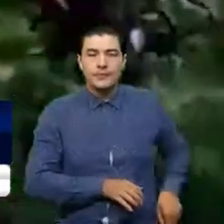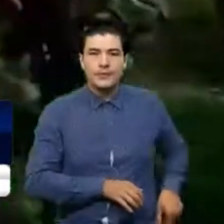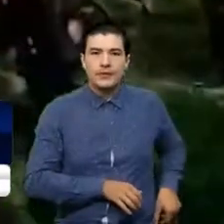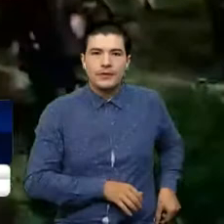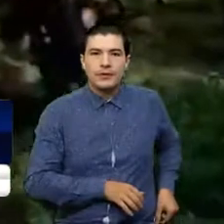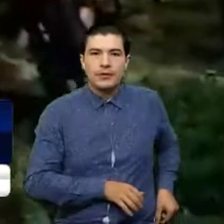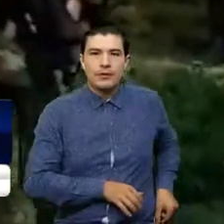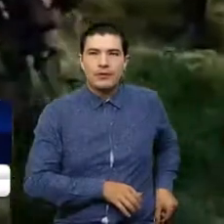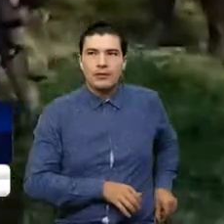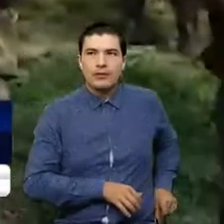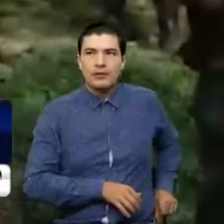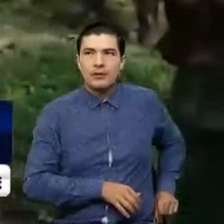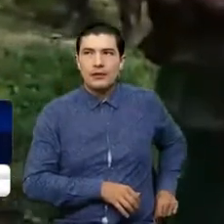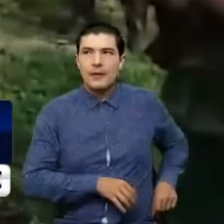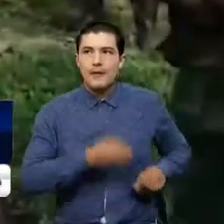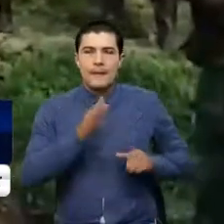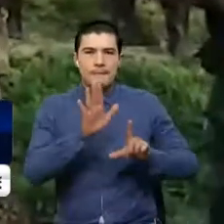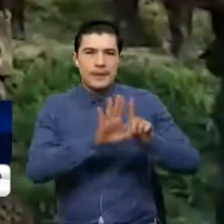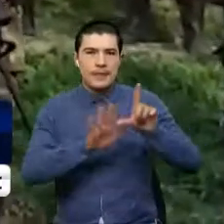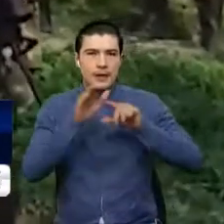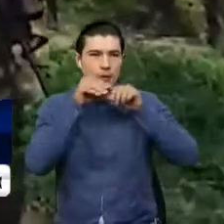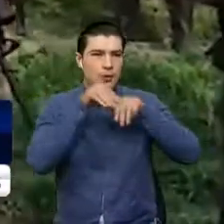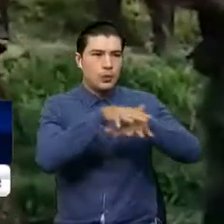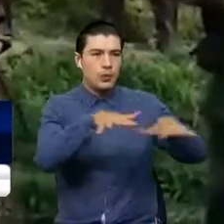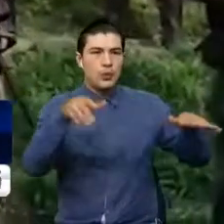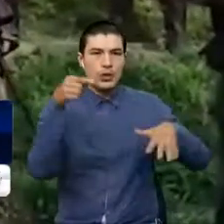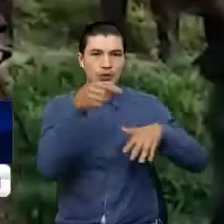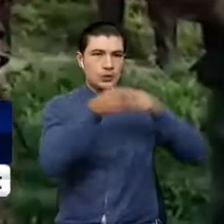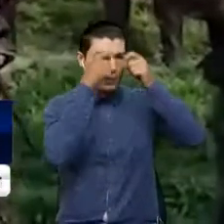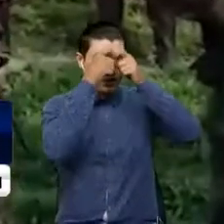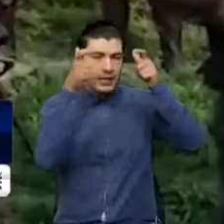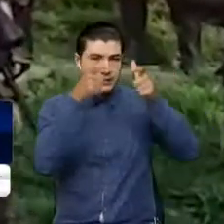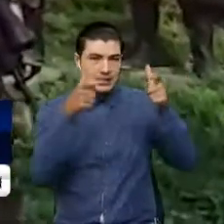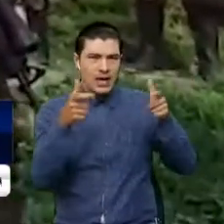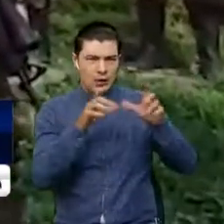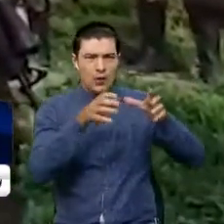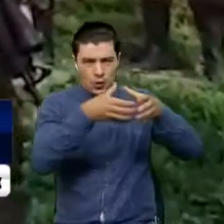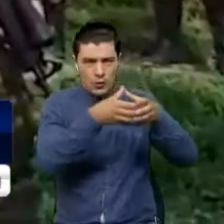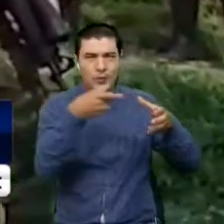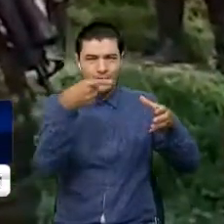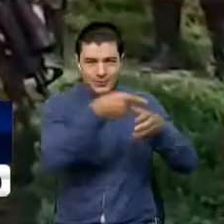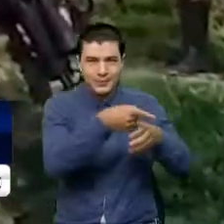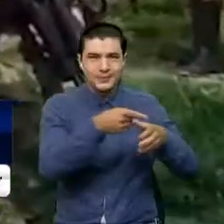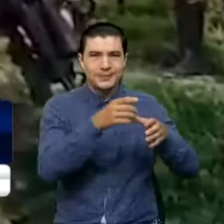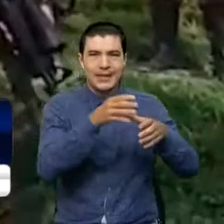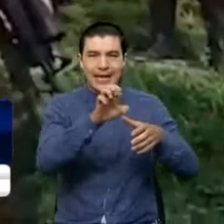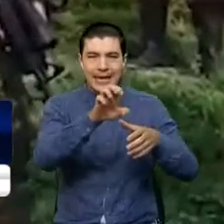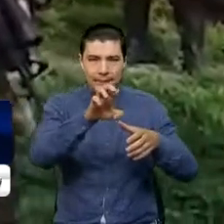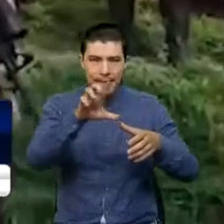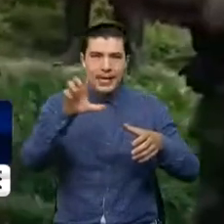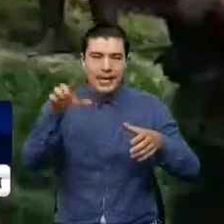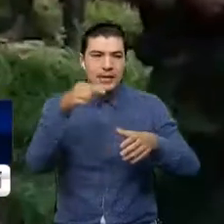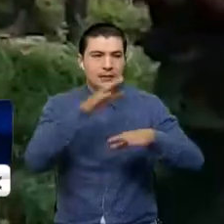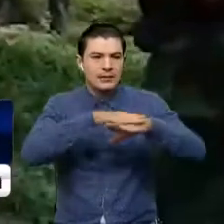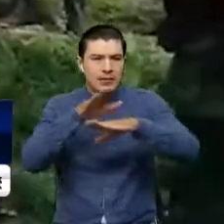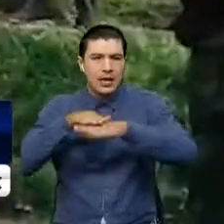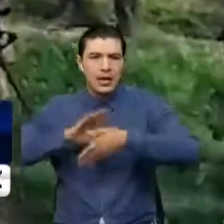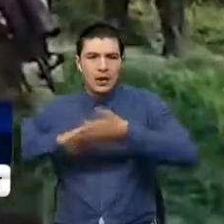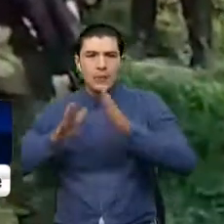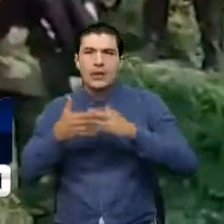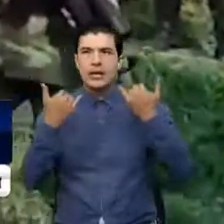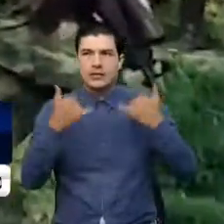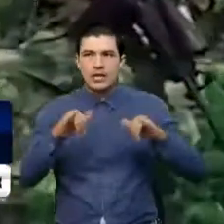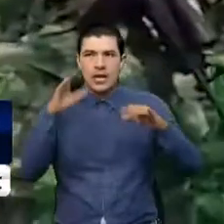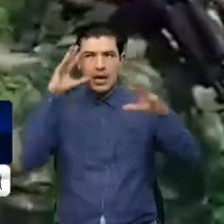a través de un vídeo que fue compartido en redes sociales el estado mayor central del pl indicó que atendiendo el llamado de las comunidades y la población civil se determinó